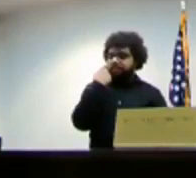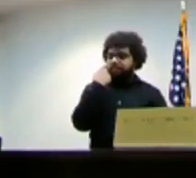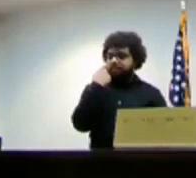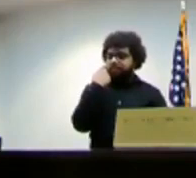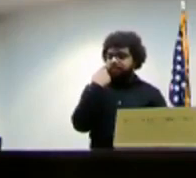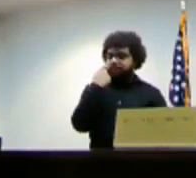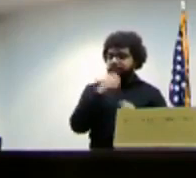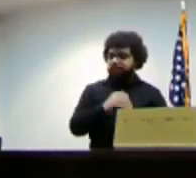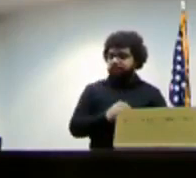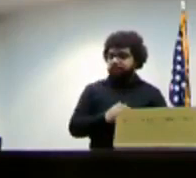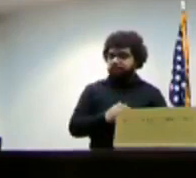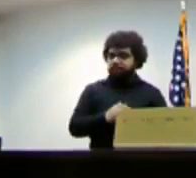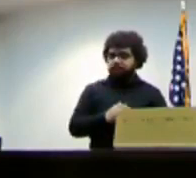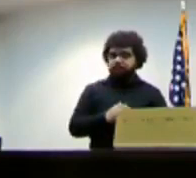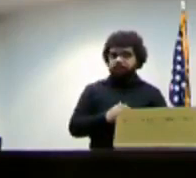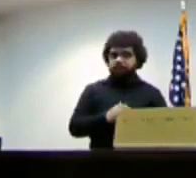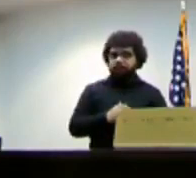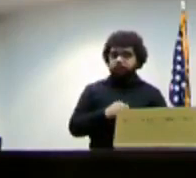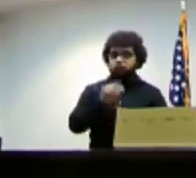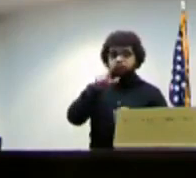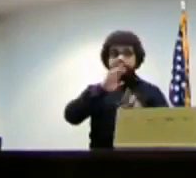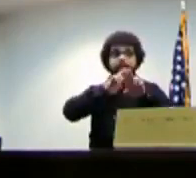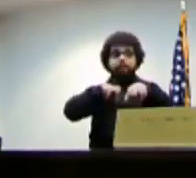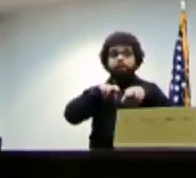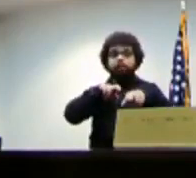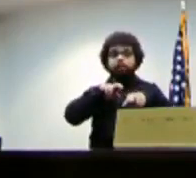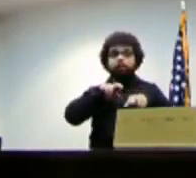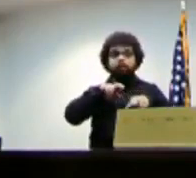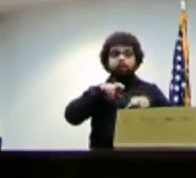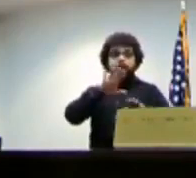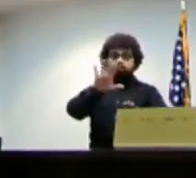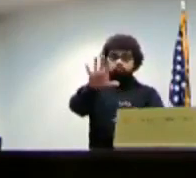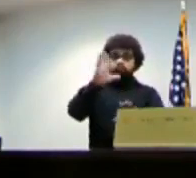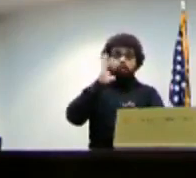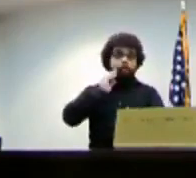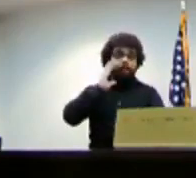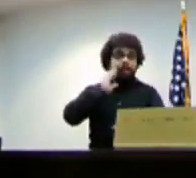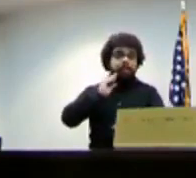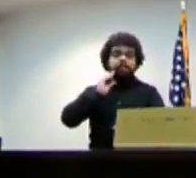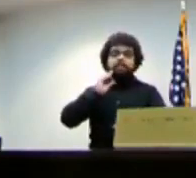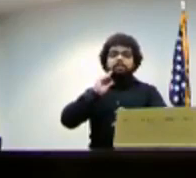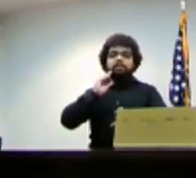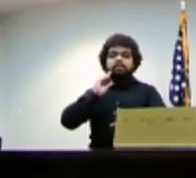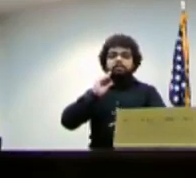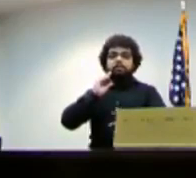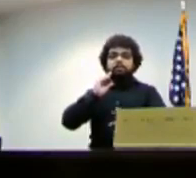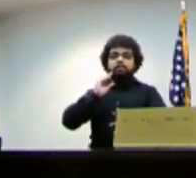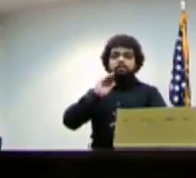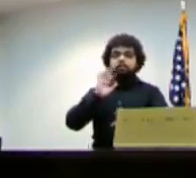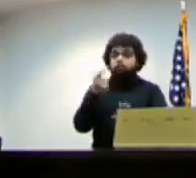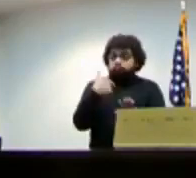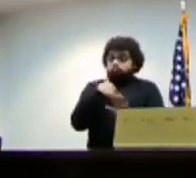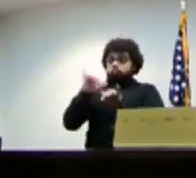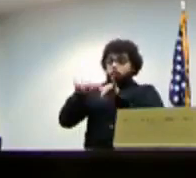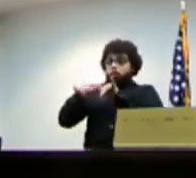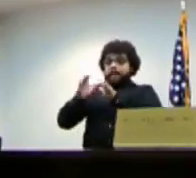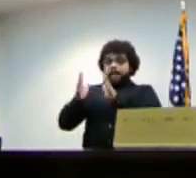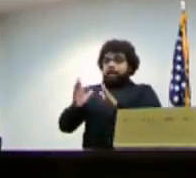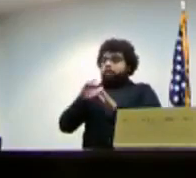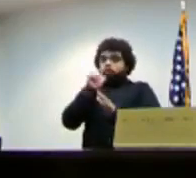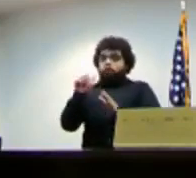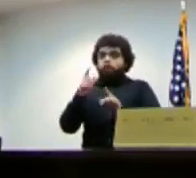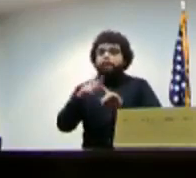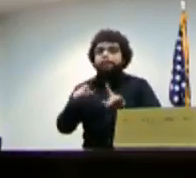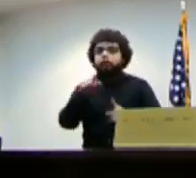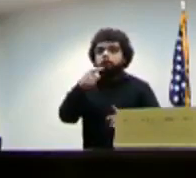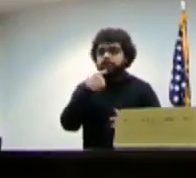condiciones, usted respondió al presidente que en base a su experiencia, ¿verdad?, y su conocimiento, vuelvo a decir, no soy ingeniero, pero que